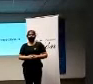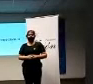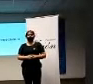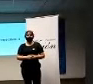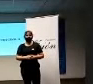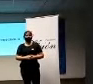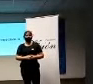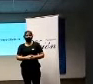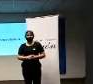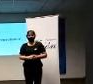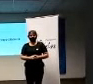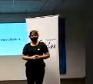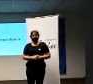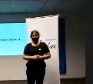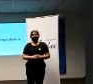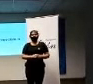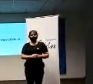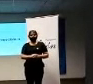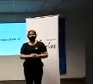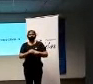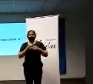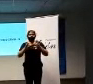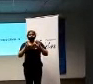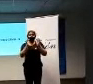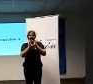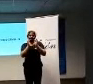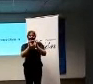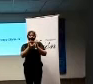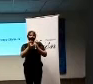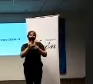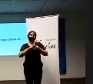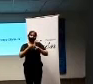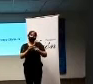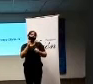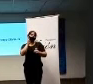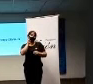los casos confirmados o los casos de COVID en las últimas 14 días.